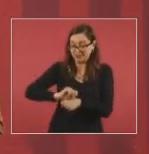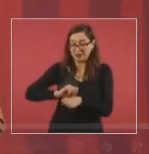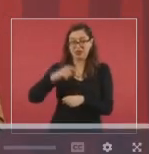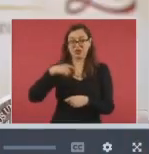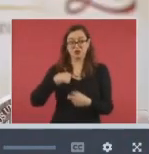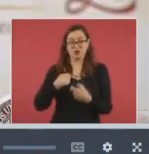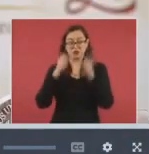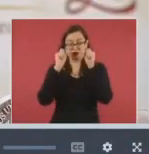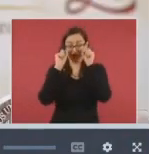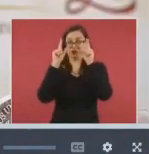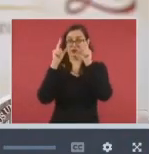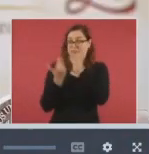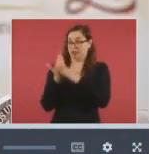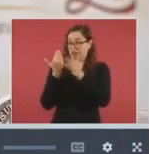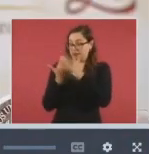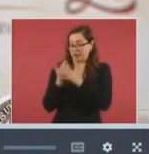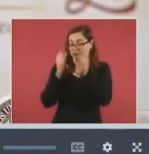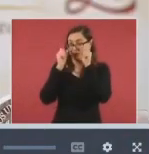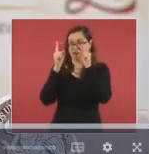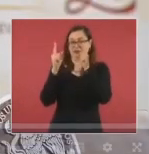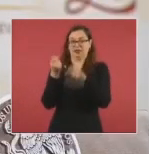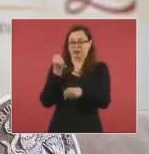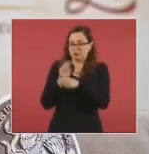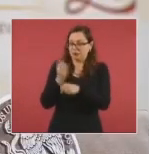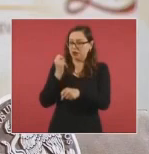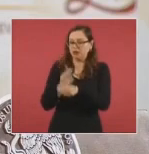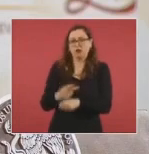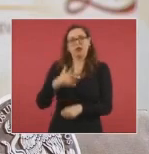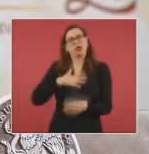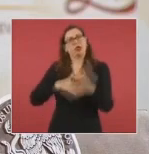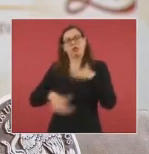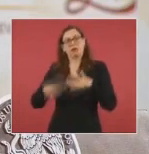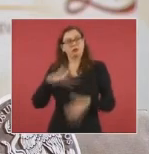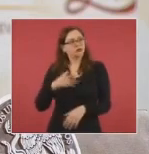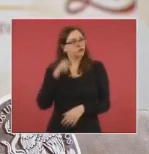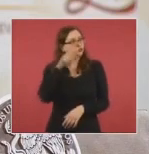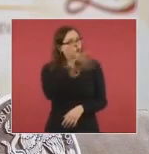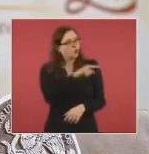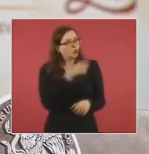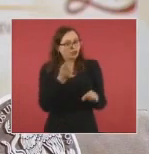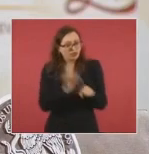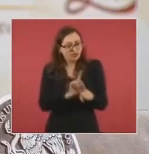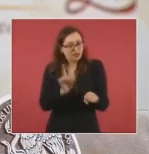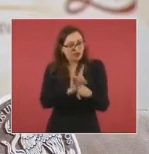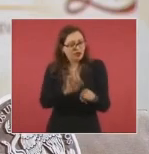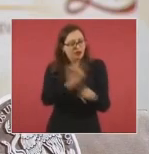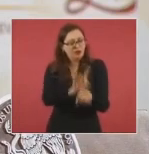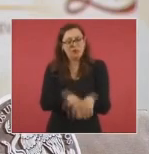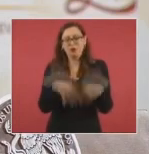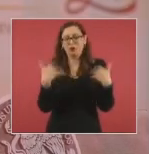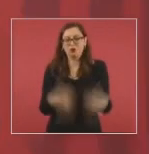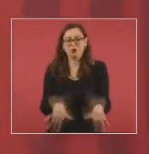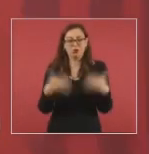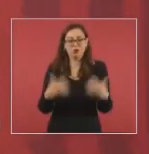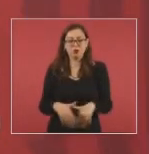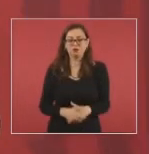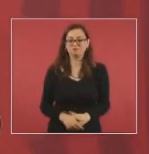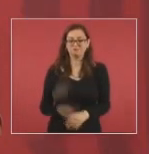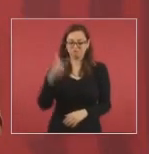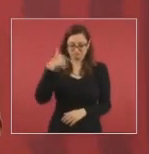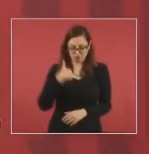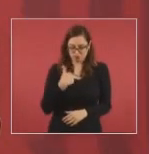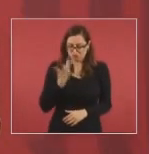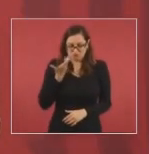público y la porra son un lugar importante. Me paso a la porra, dijo Tatiana en la